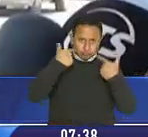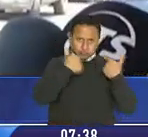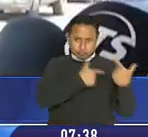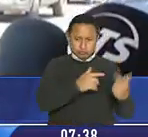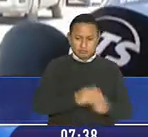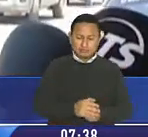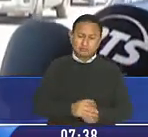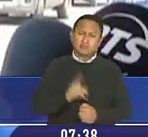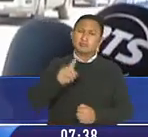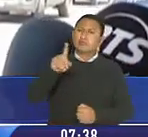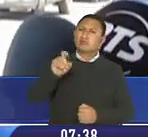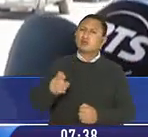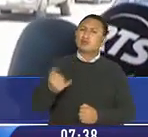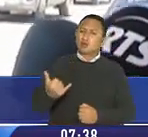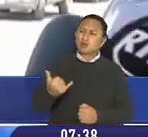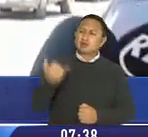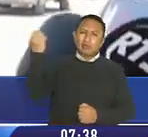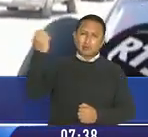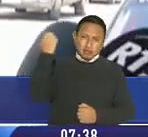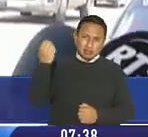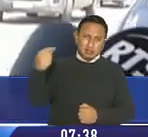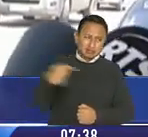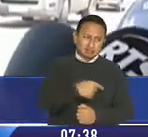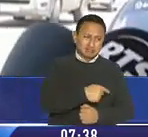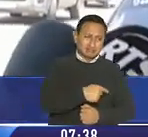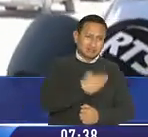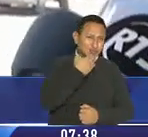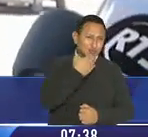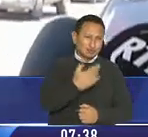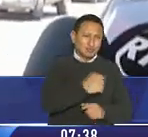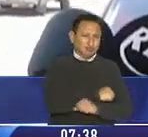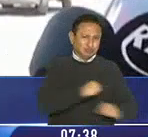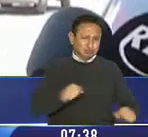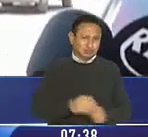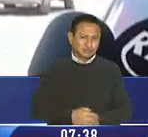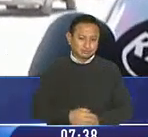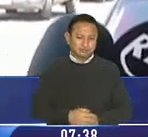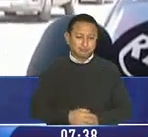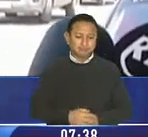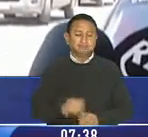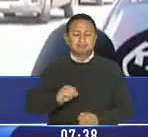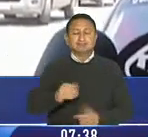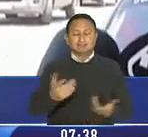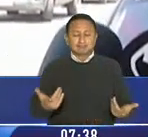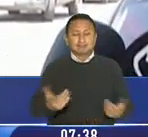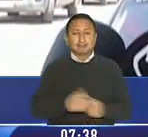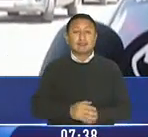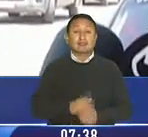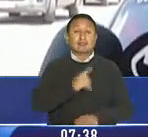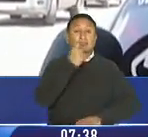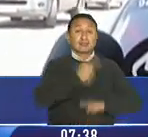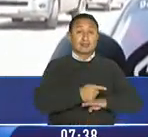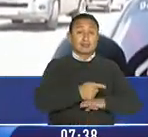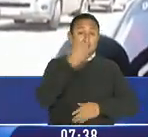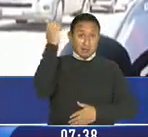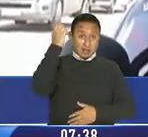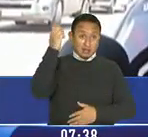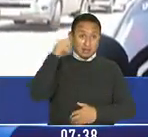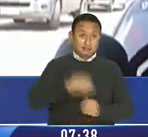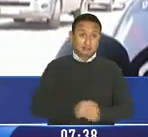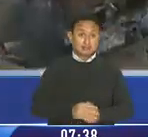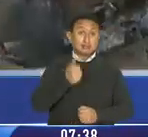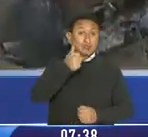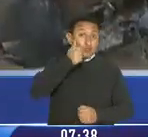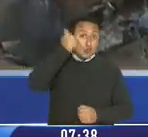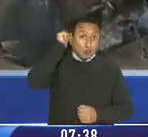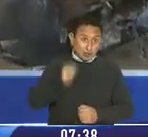en medio de un estado de excepción apenas empieza? Obviamente el decreto de excepción del estado recién se dio el día de